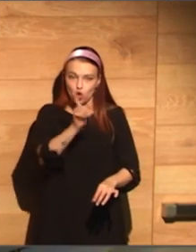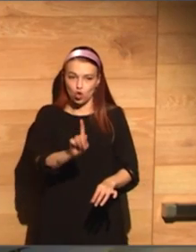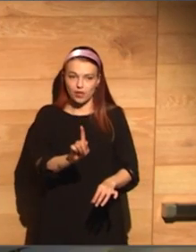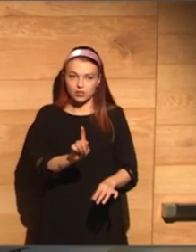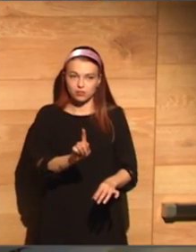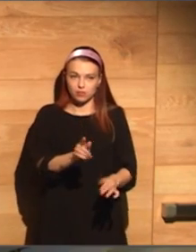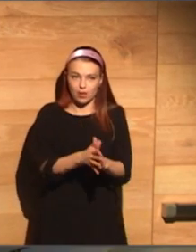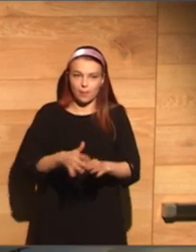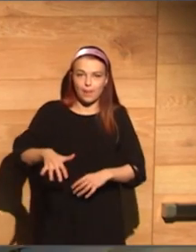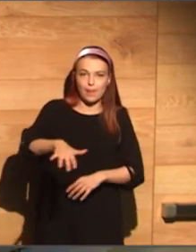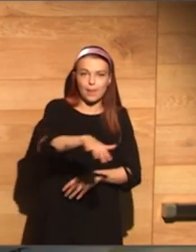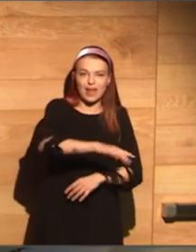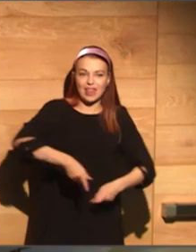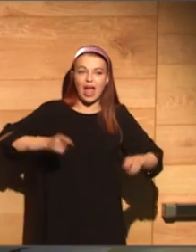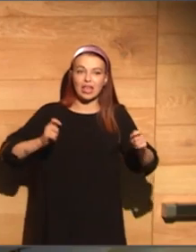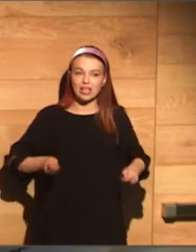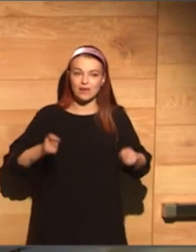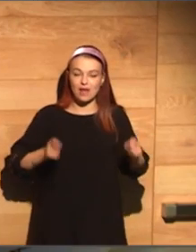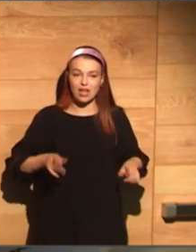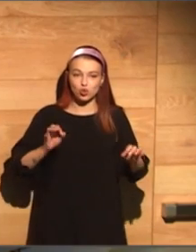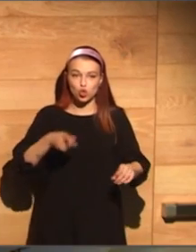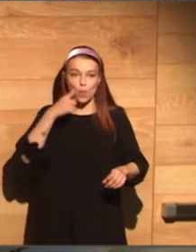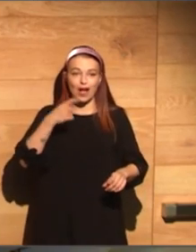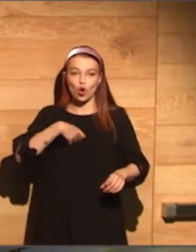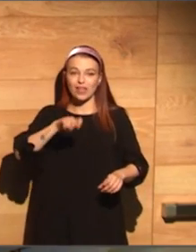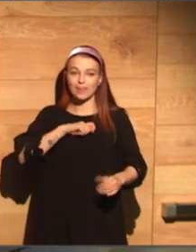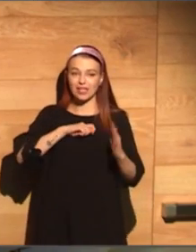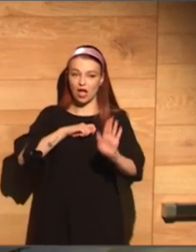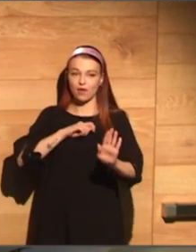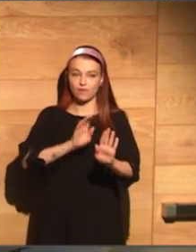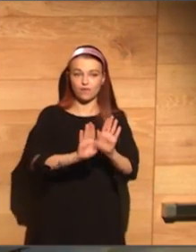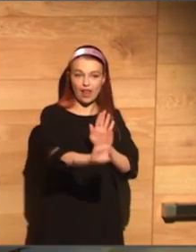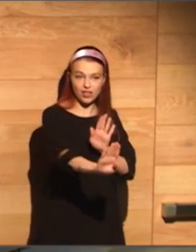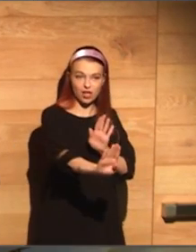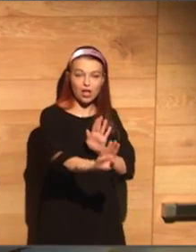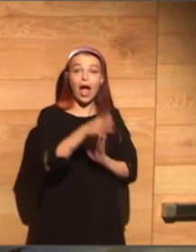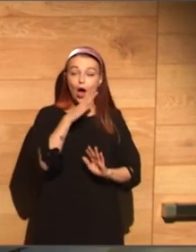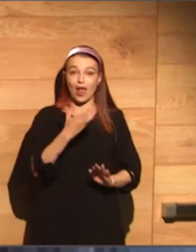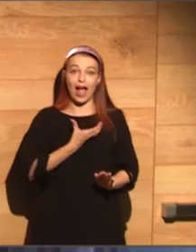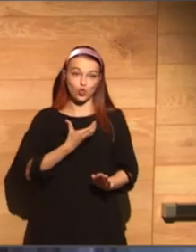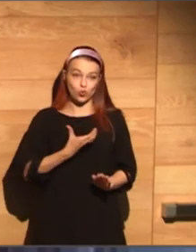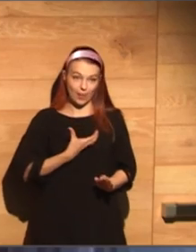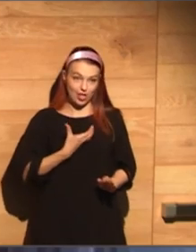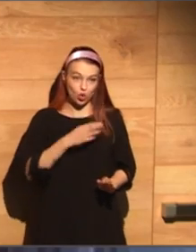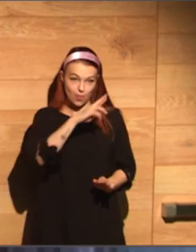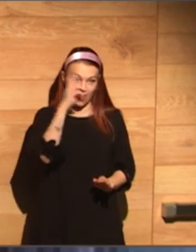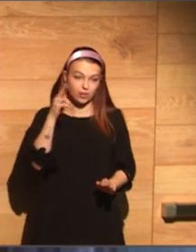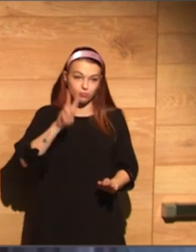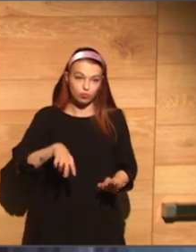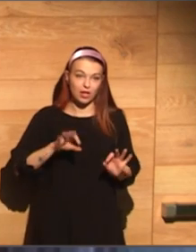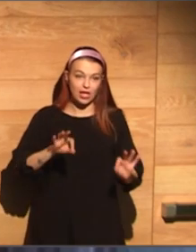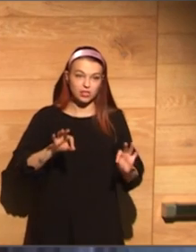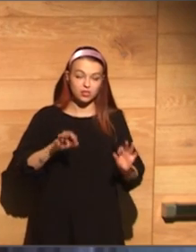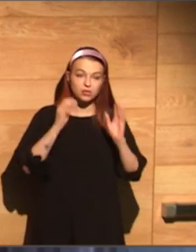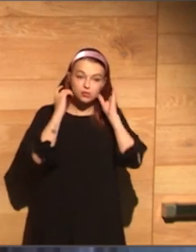en la plena Plaza de Cibeles, enfrente del Banco de España, el edificio de Correos está en un sitio... Ahora el Ayuntamiento de Madrid. Ahora es el Ayuntamiento. Podríamos